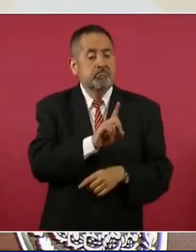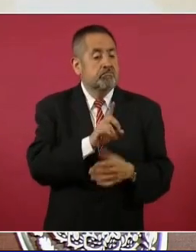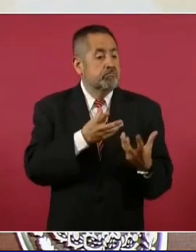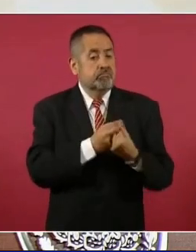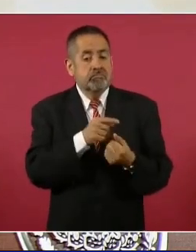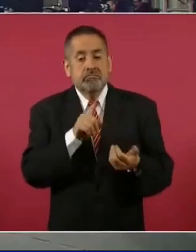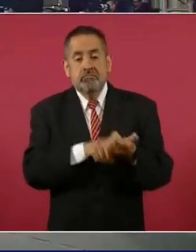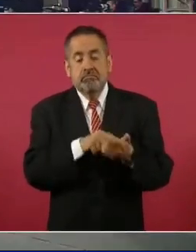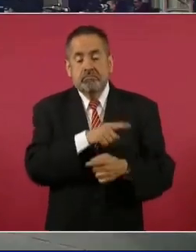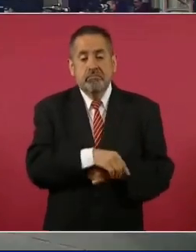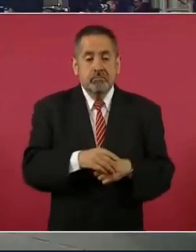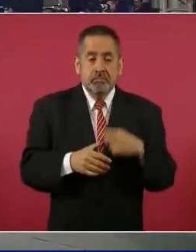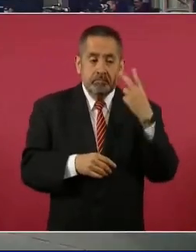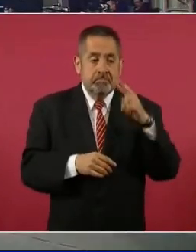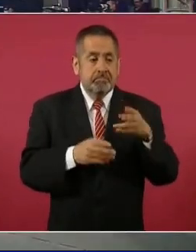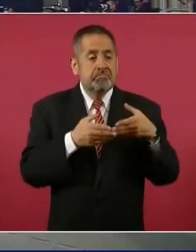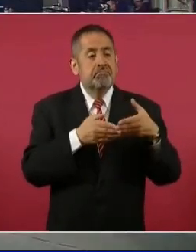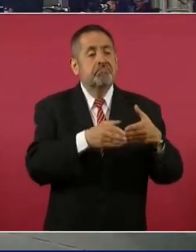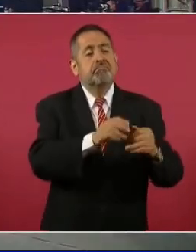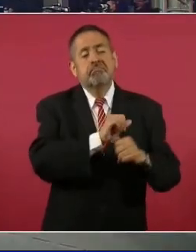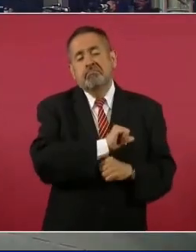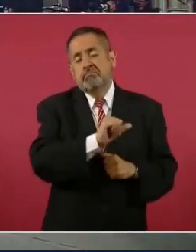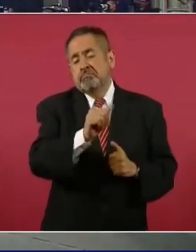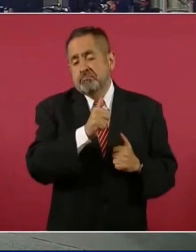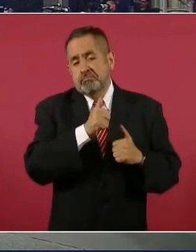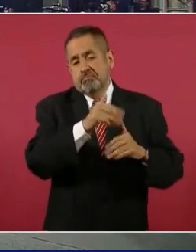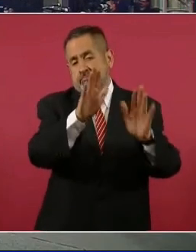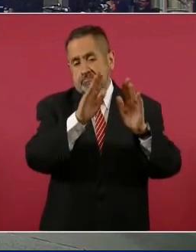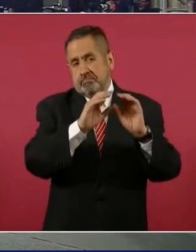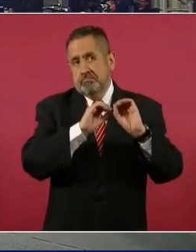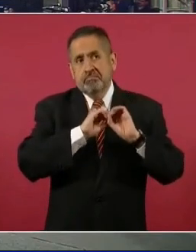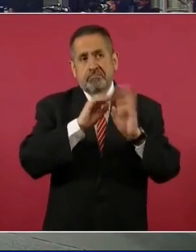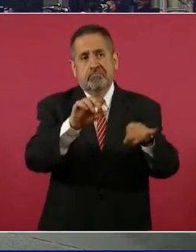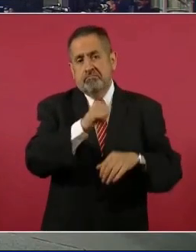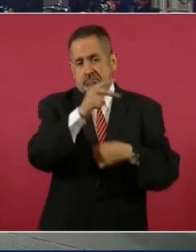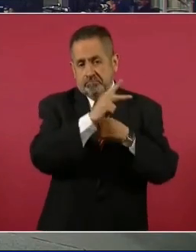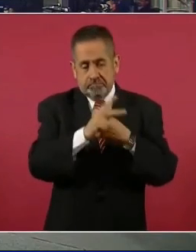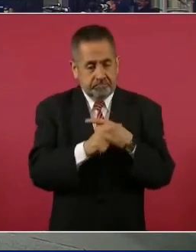a tomar el Ipiranga, al exilio.